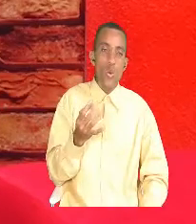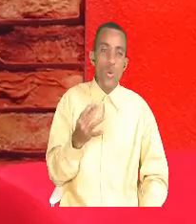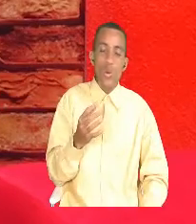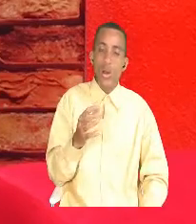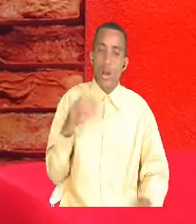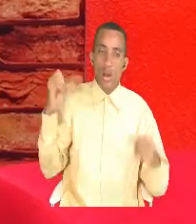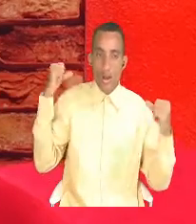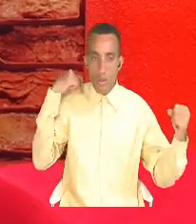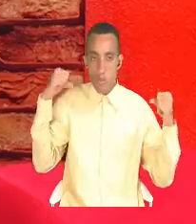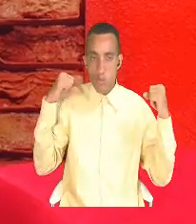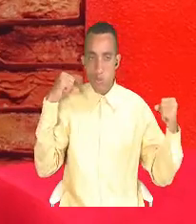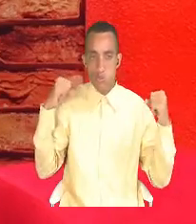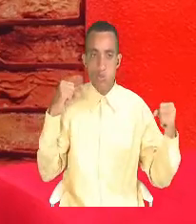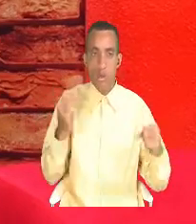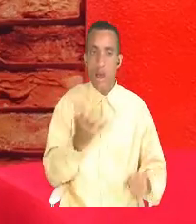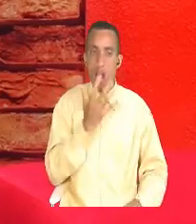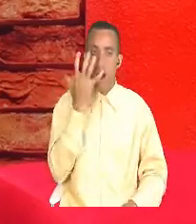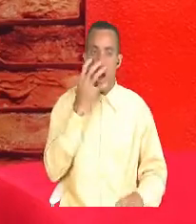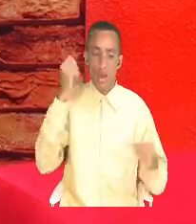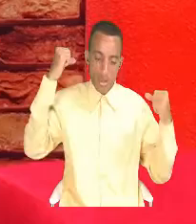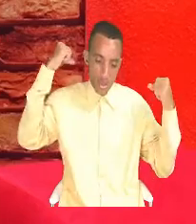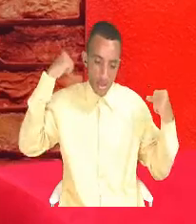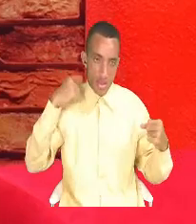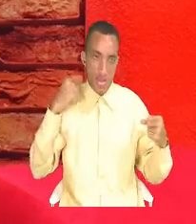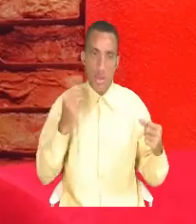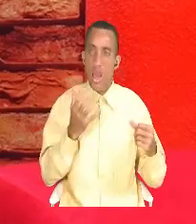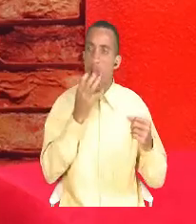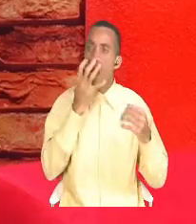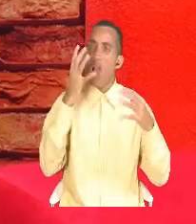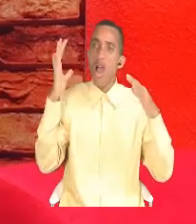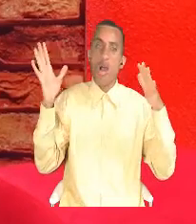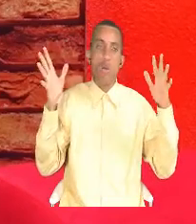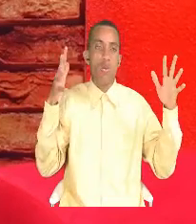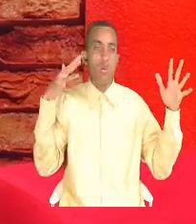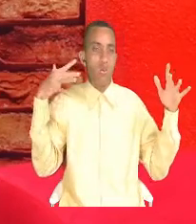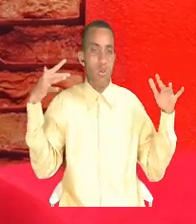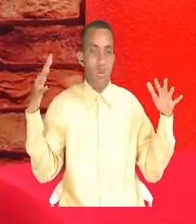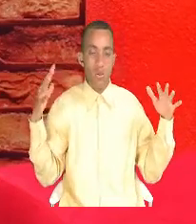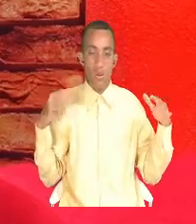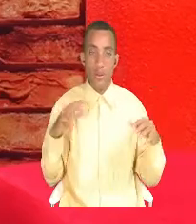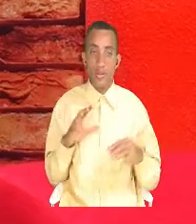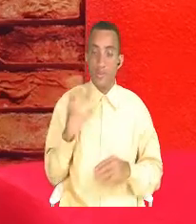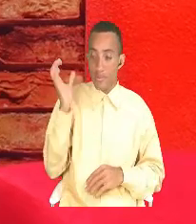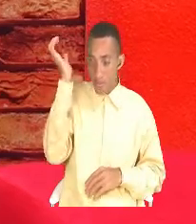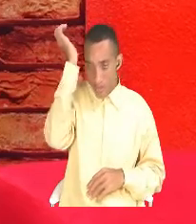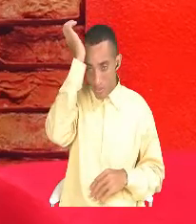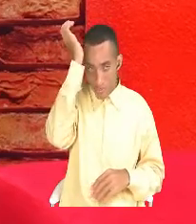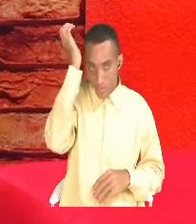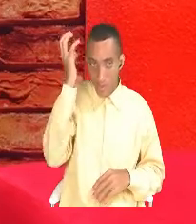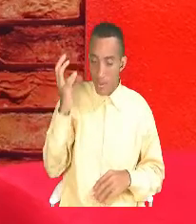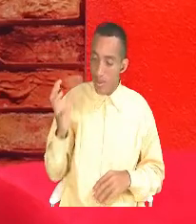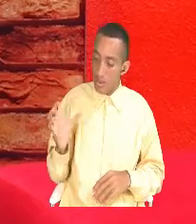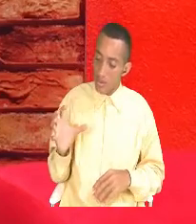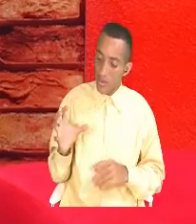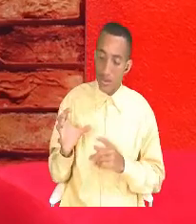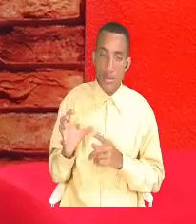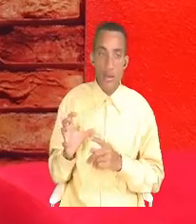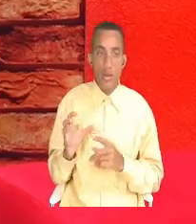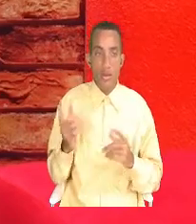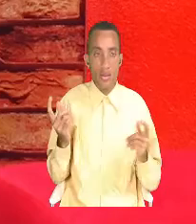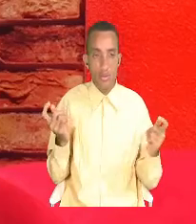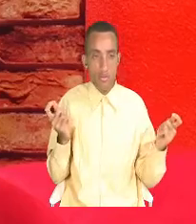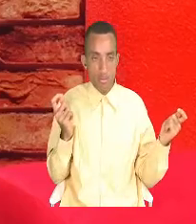en la espalda o entra el turco que te genera. Lo que hacen las piedras es un equilibrio energético en nuestro cuerpo.